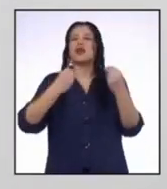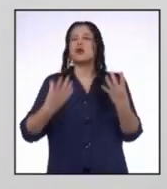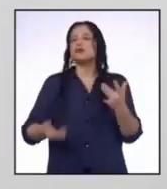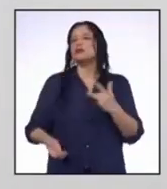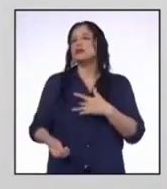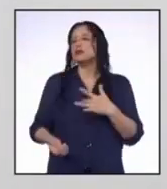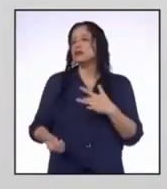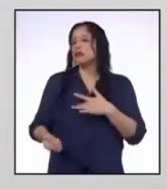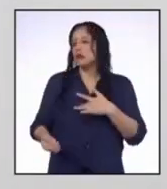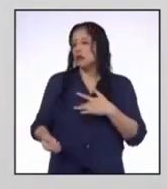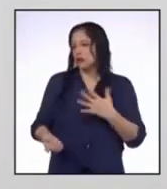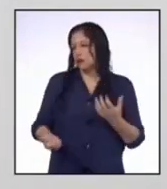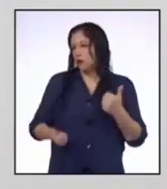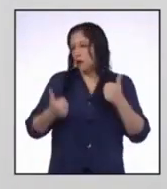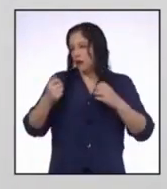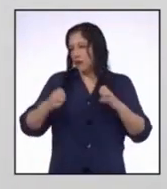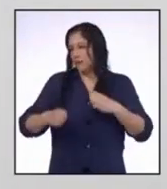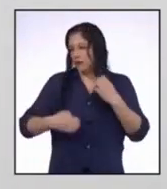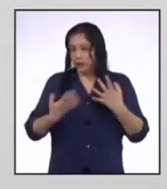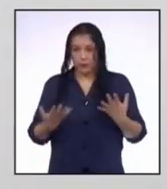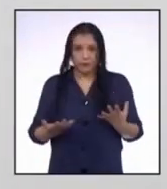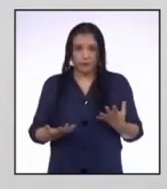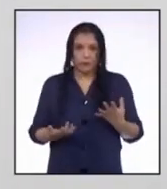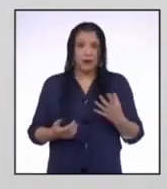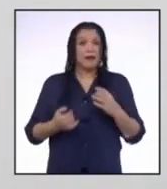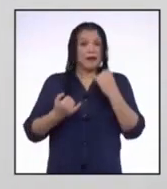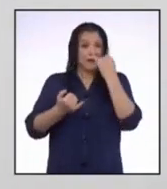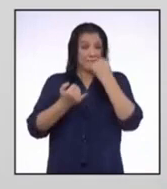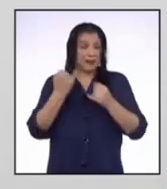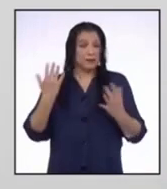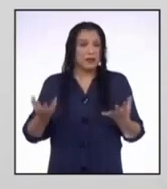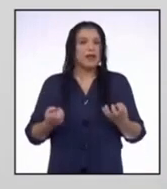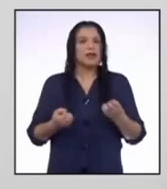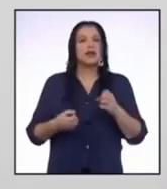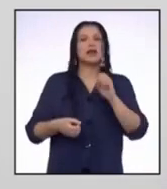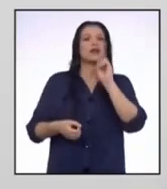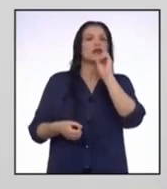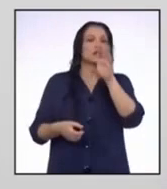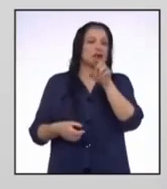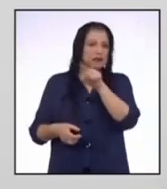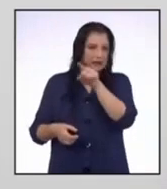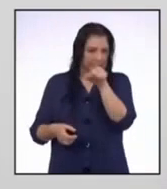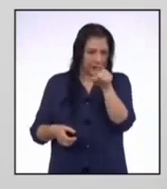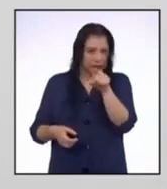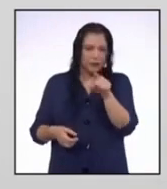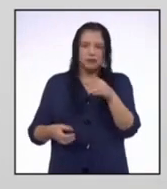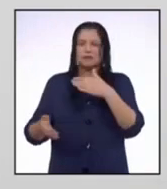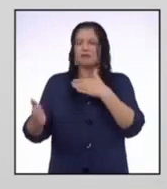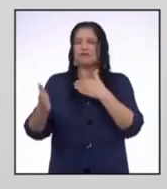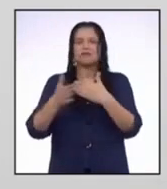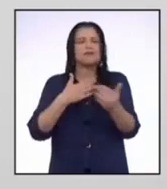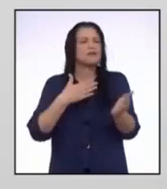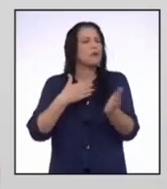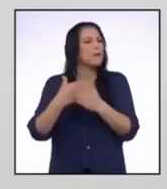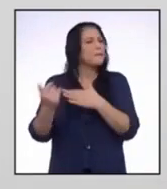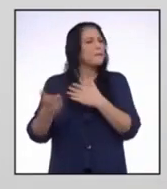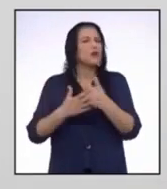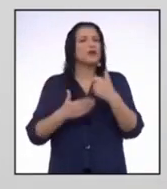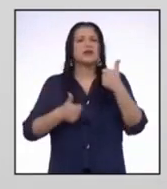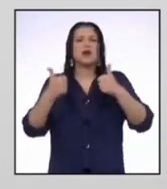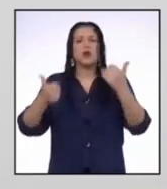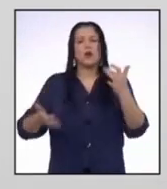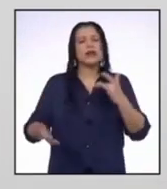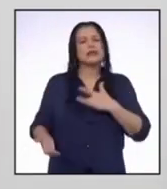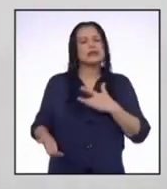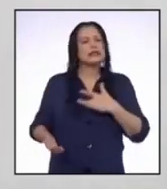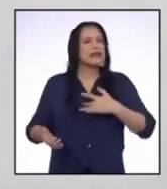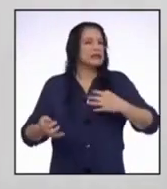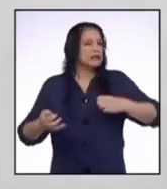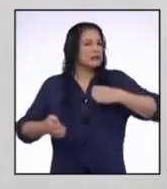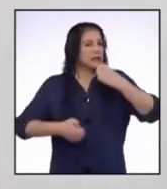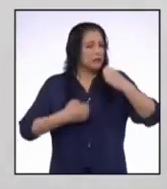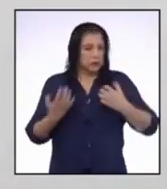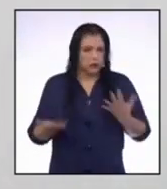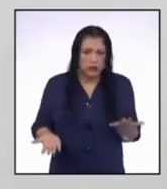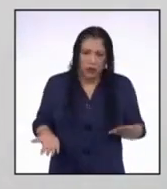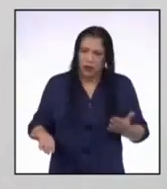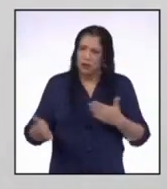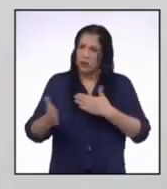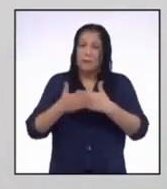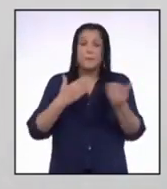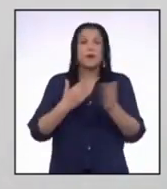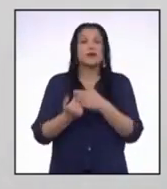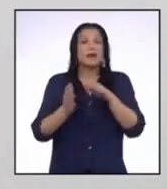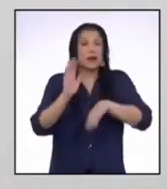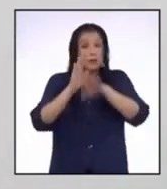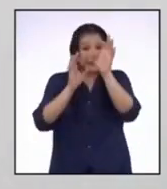te estás sintiendo. Solo para terminar, quiero decirte que no importa el tipo de emoción que estés experimentando,